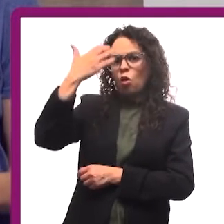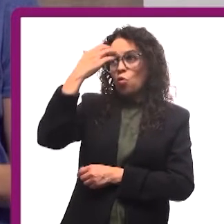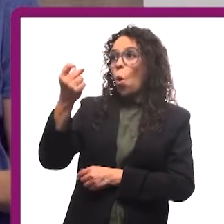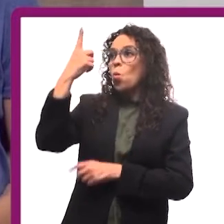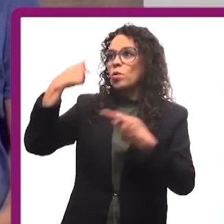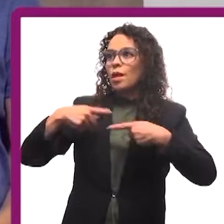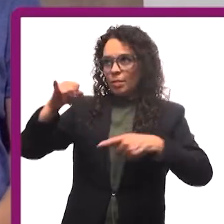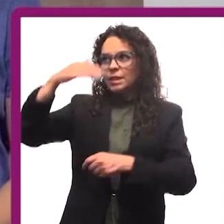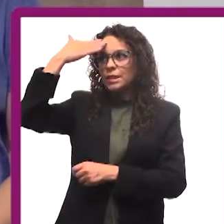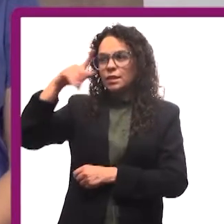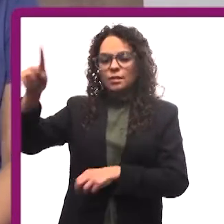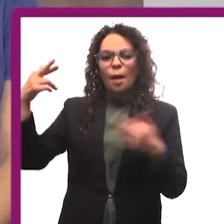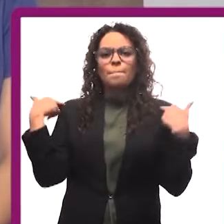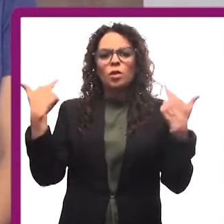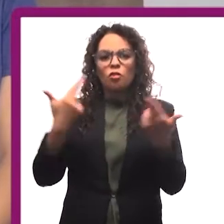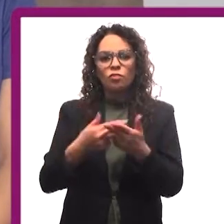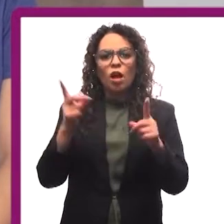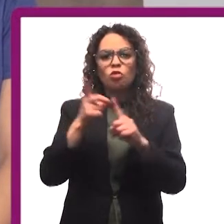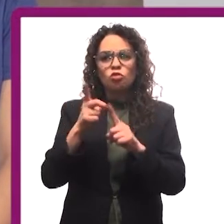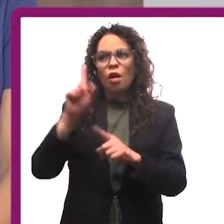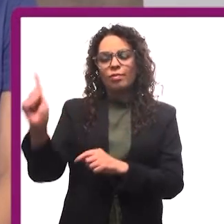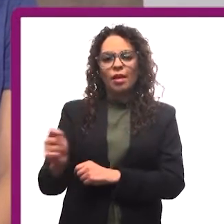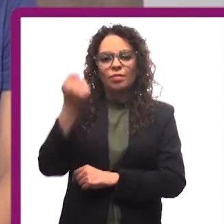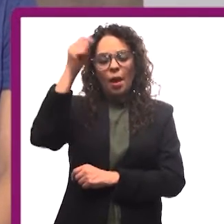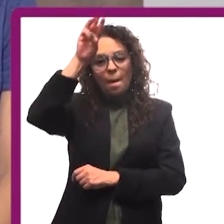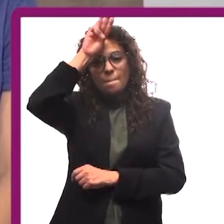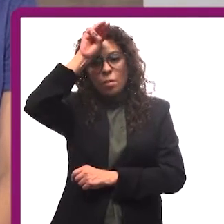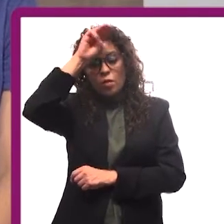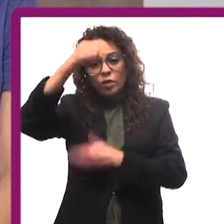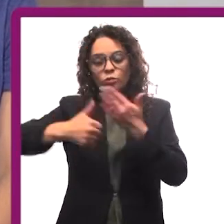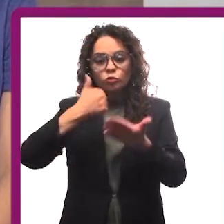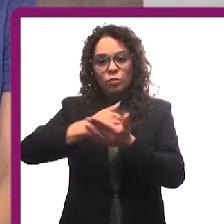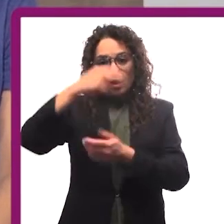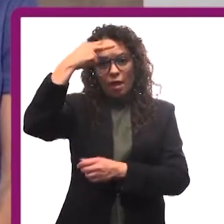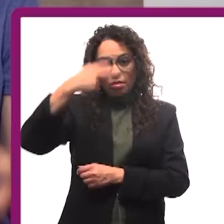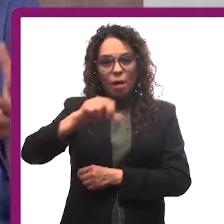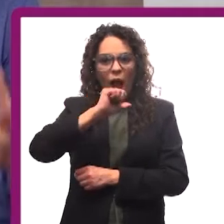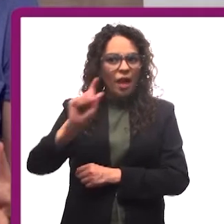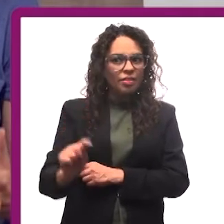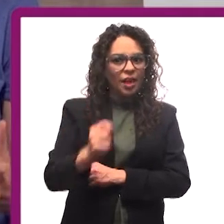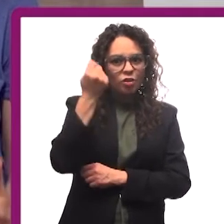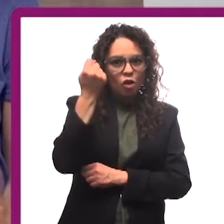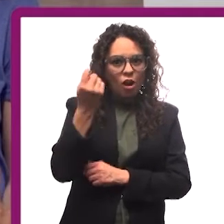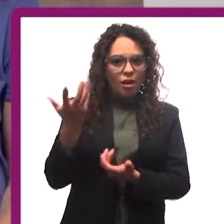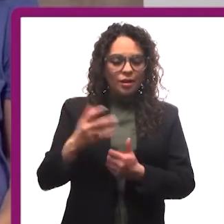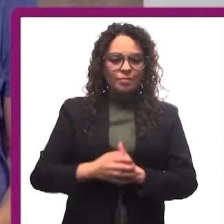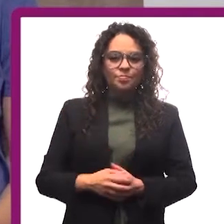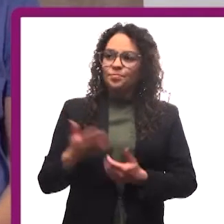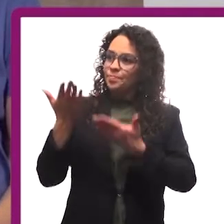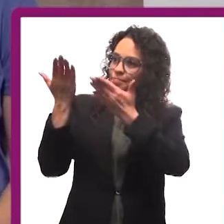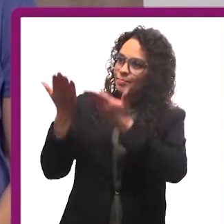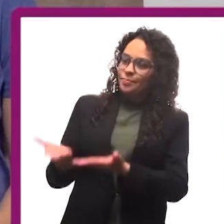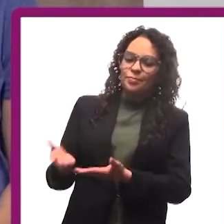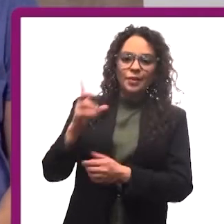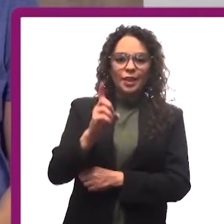profesora de estudios culturales en el Tecnológico de Monterrey, Campus Ciudad de México. Les presento a la doctora